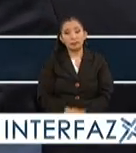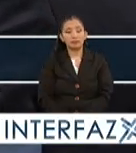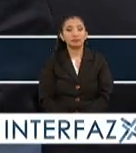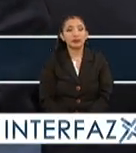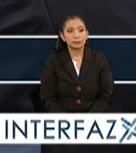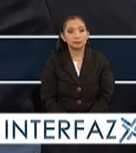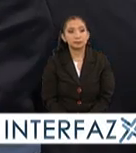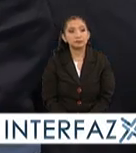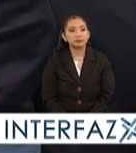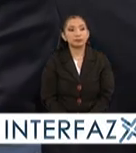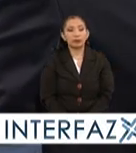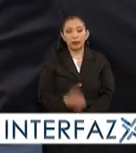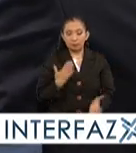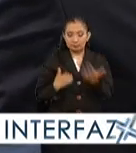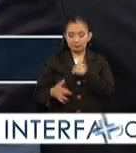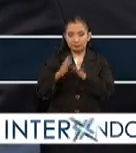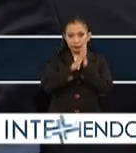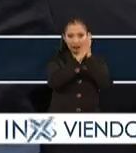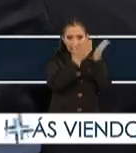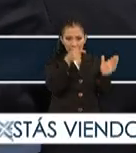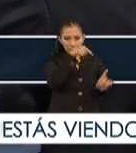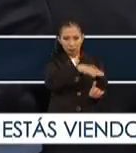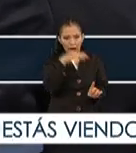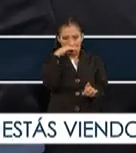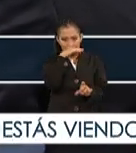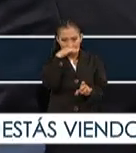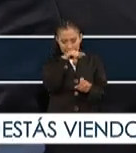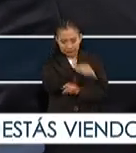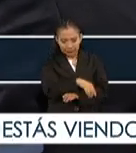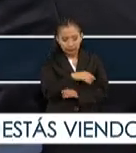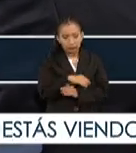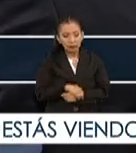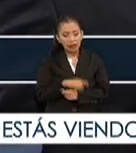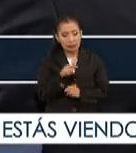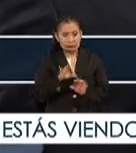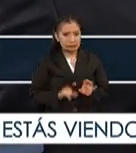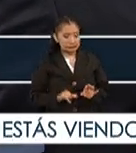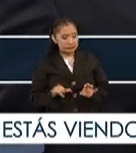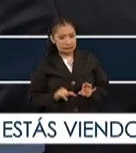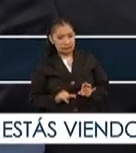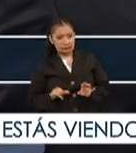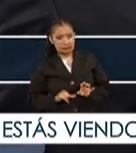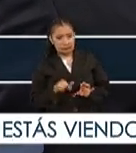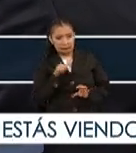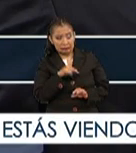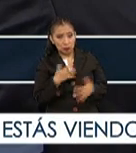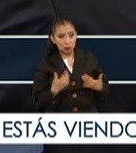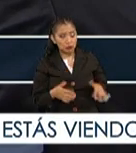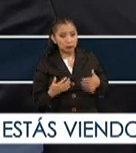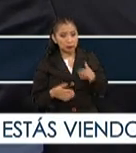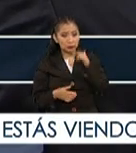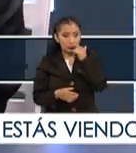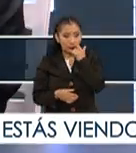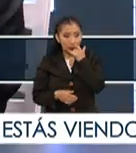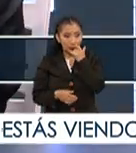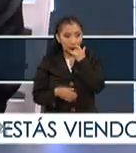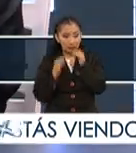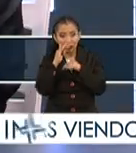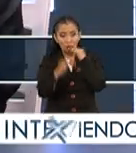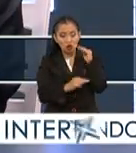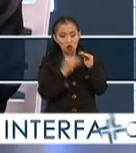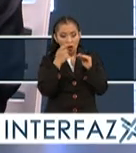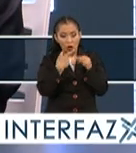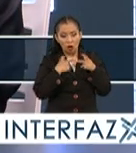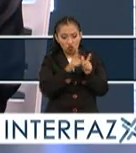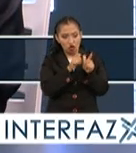Claro, de actualizarlos. Y volviendo un poco a los libros de texto, subsecretario, es muy interesante pues todo el